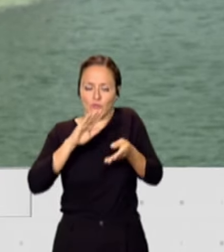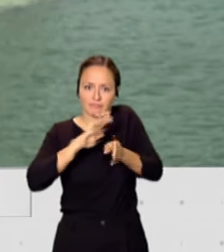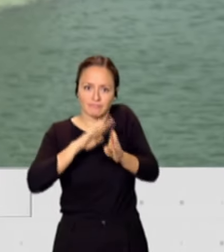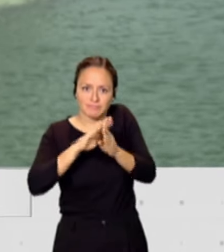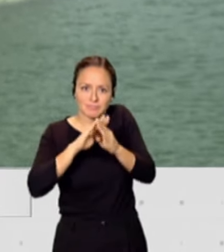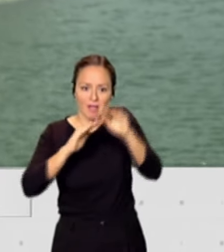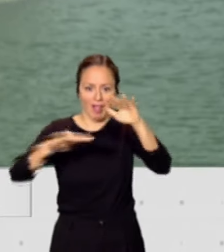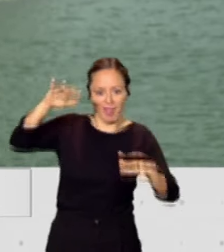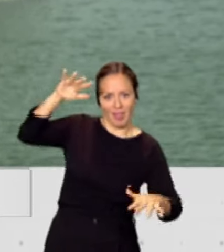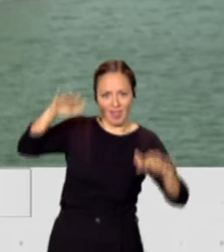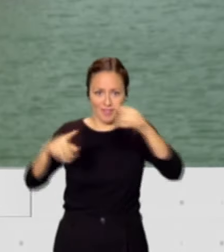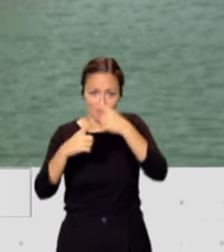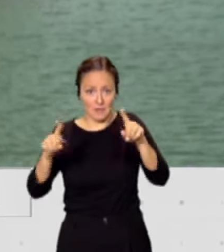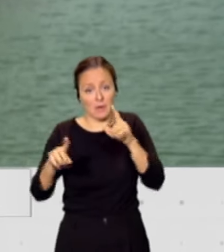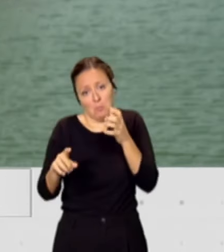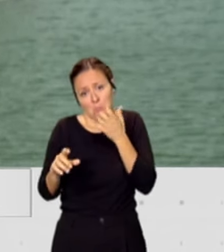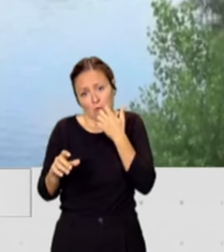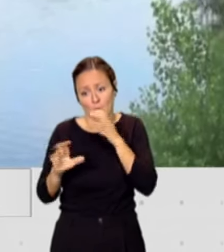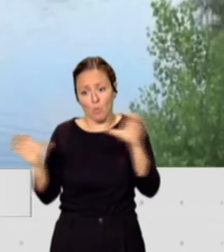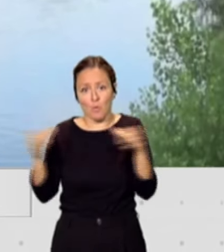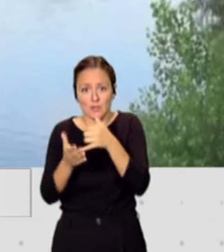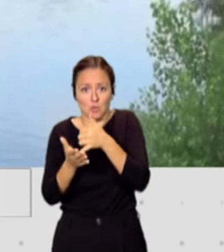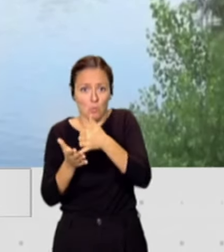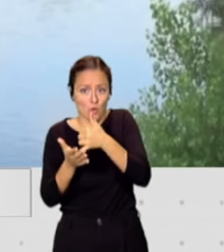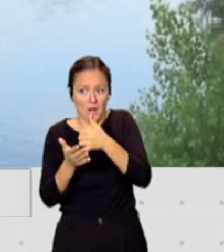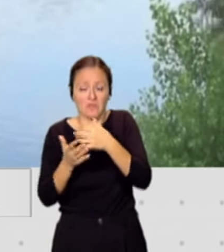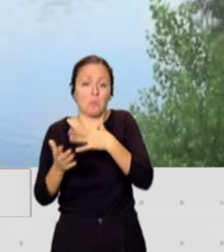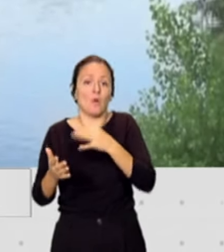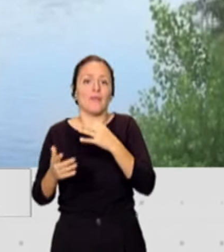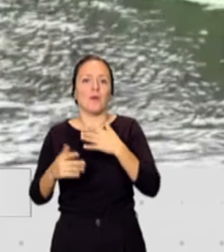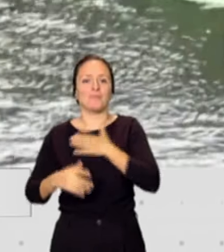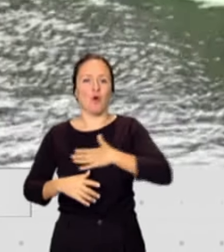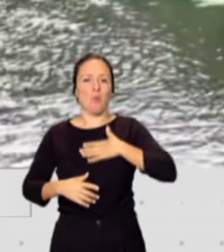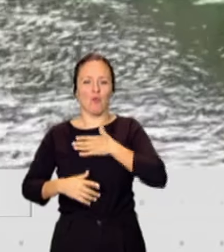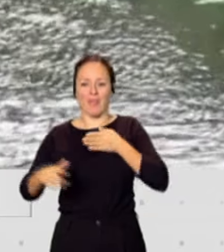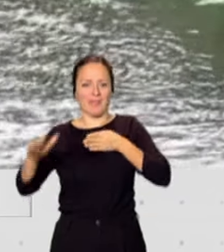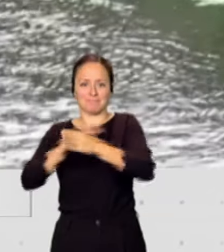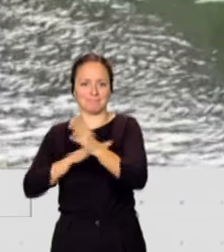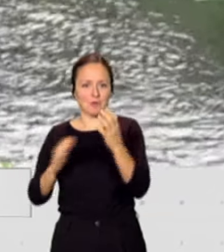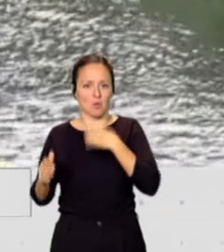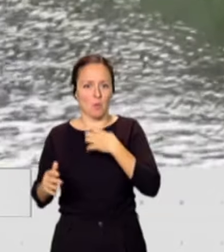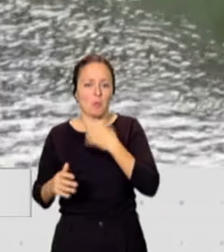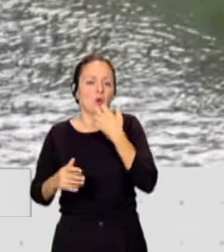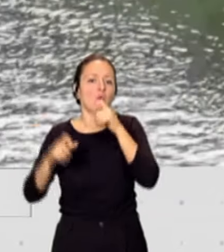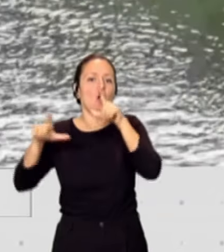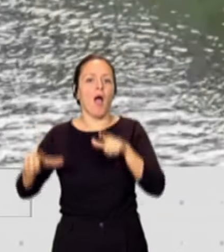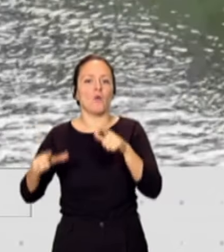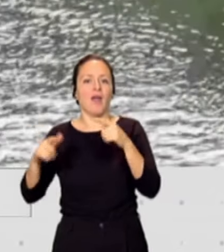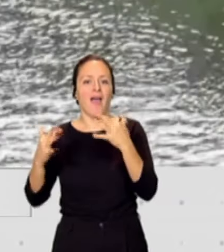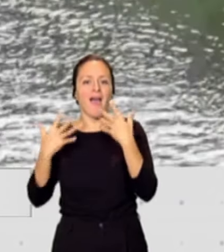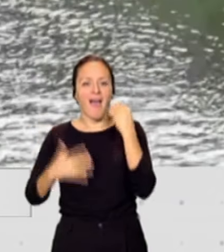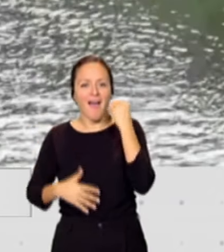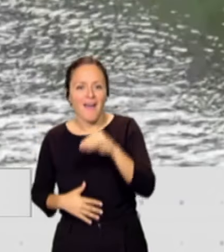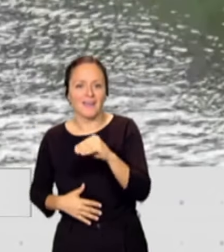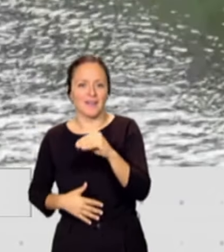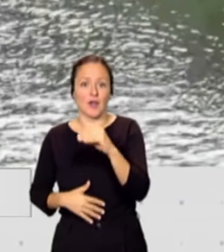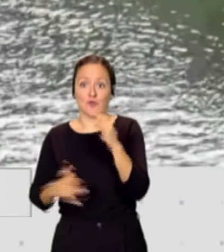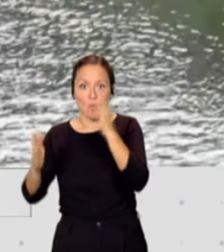hablamos quizás de una población más vulnerable que no tiene acceso quizás a esas comodidades como tener aulas con aire acondicionado con aquellos que a lo mejor